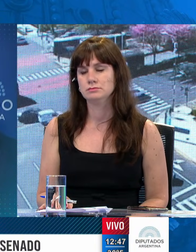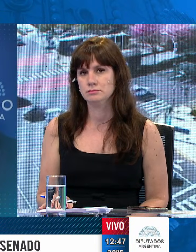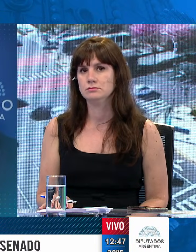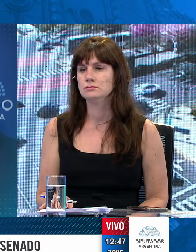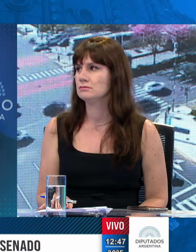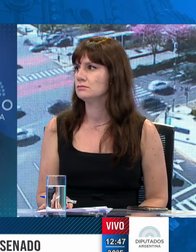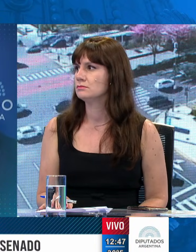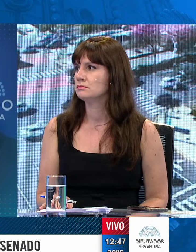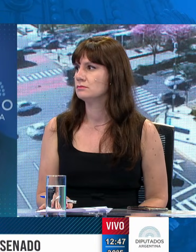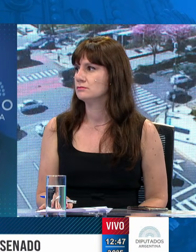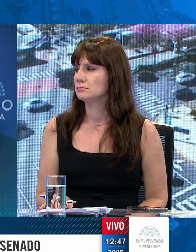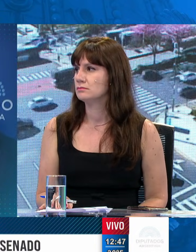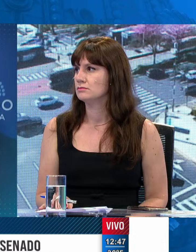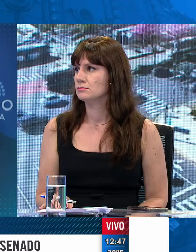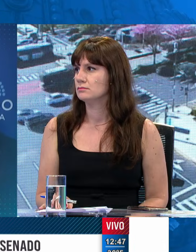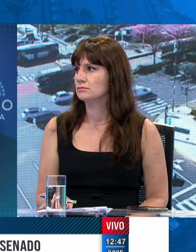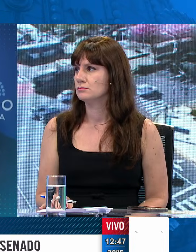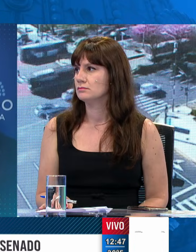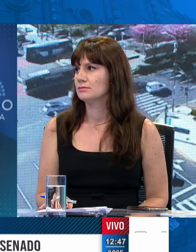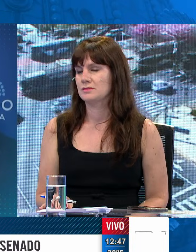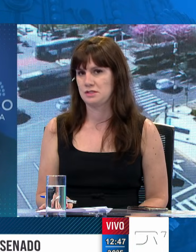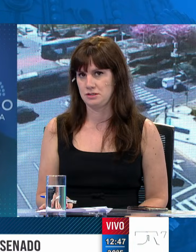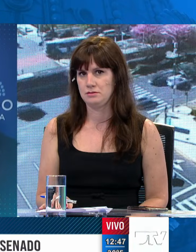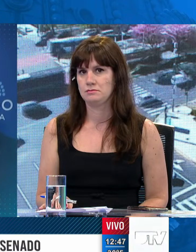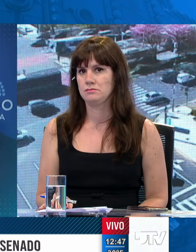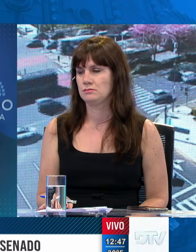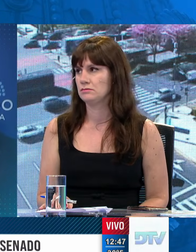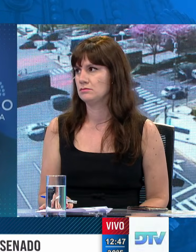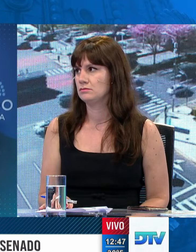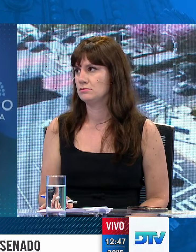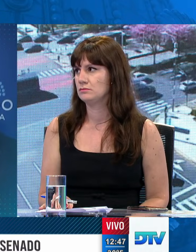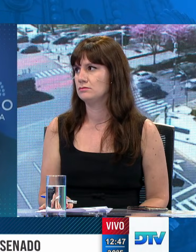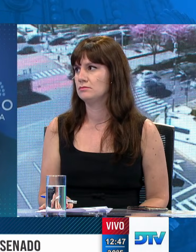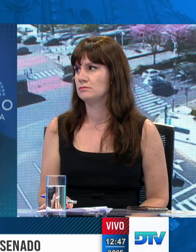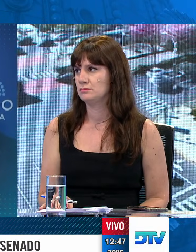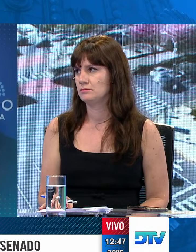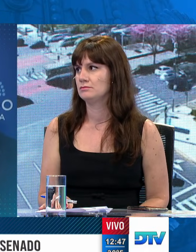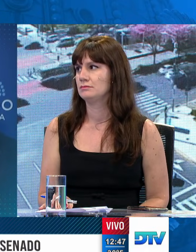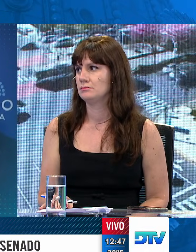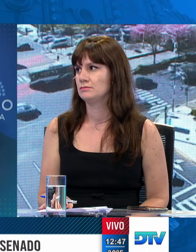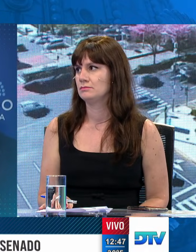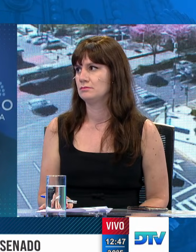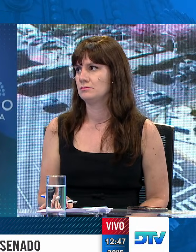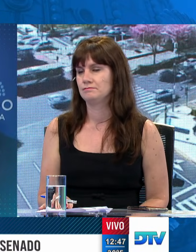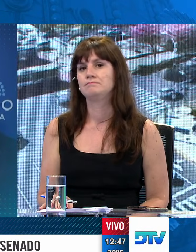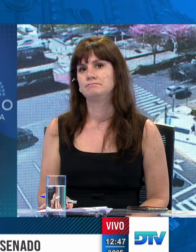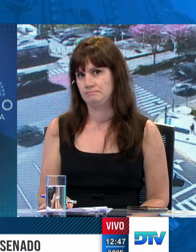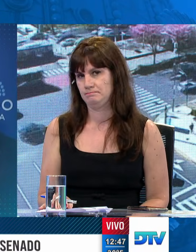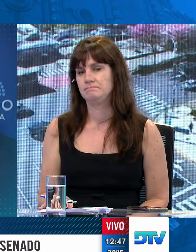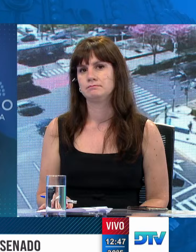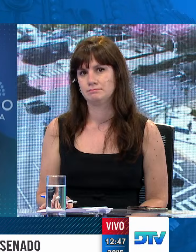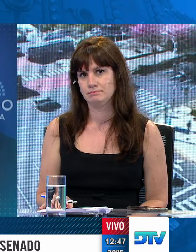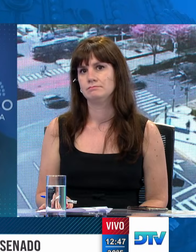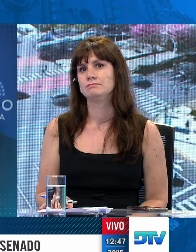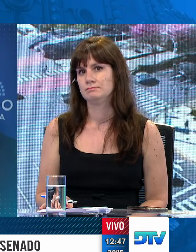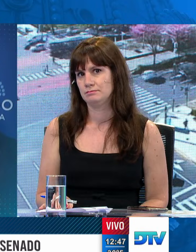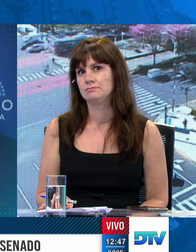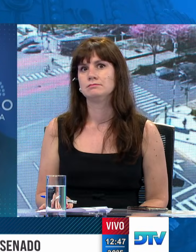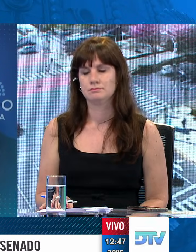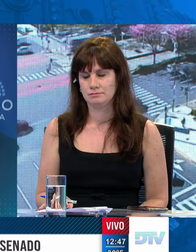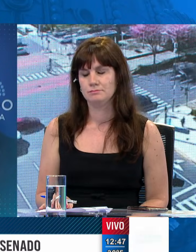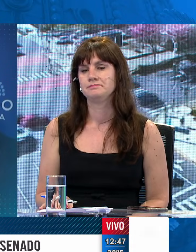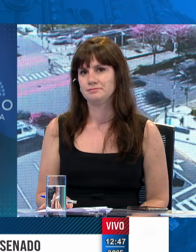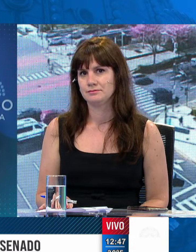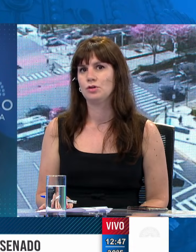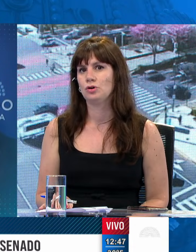monotributando. Y todos los años ese contrato se renueva. Bueno, cuando ¿se renueva bajo esta ley o se renueva bajo el